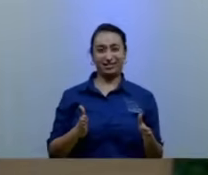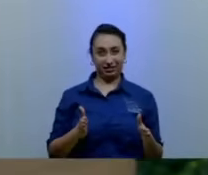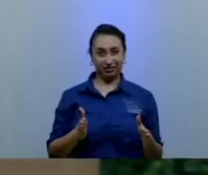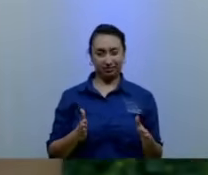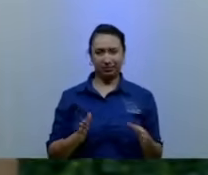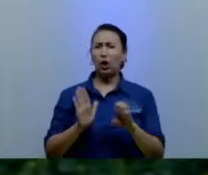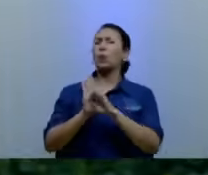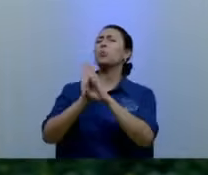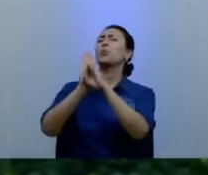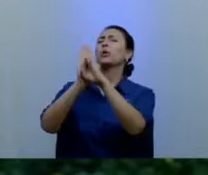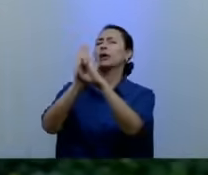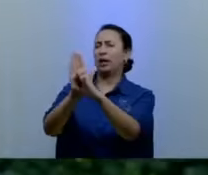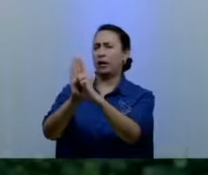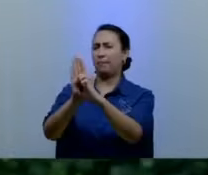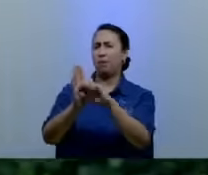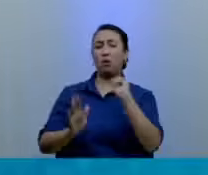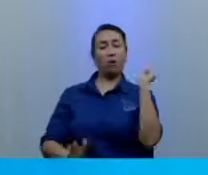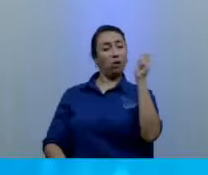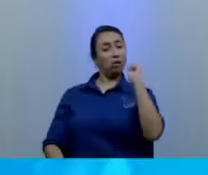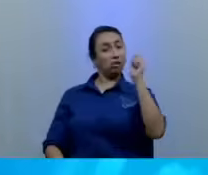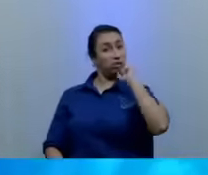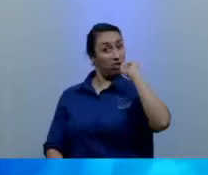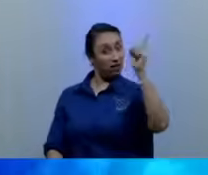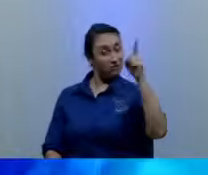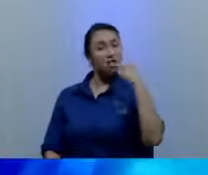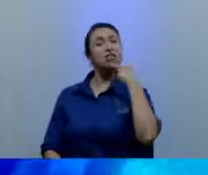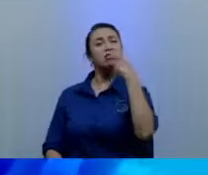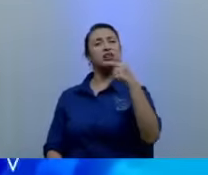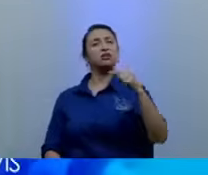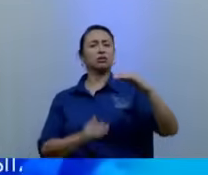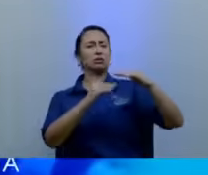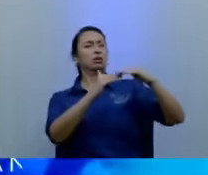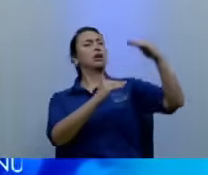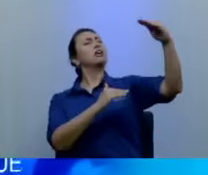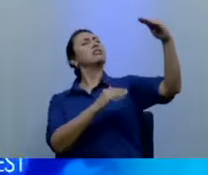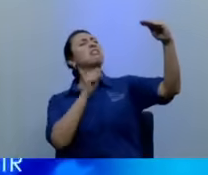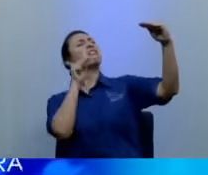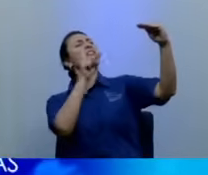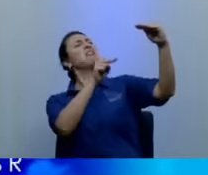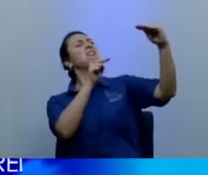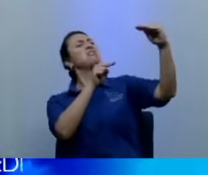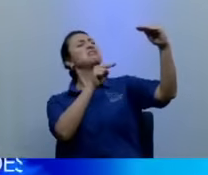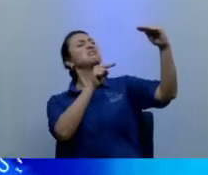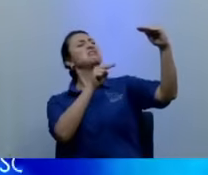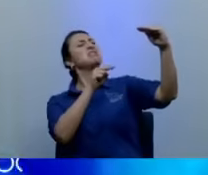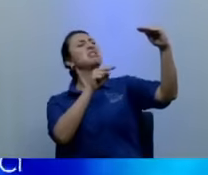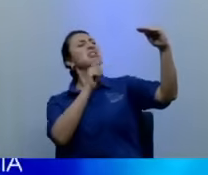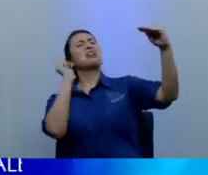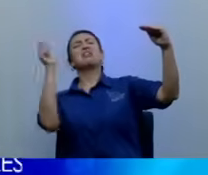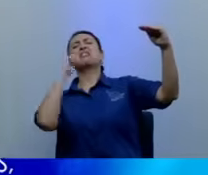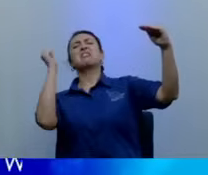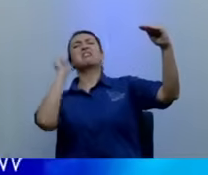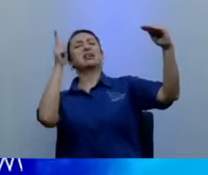Ese gigante no me alcanza ni para empezar. No. ¿Cómo lo identificó?